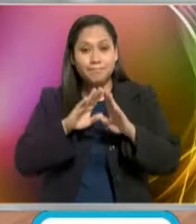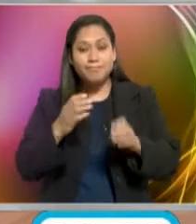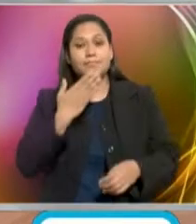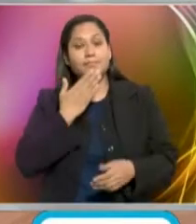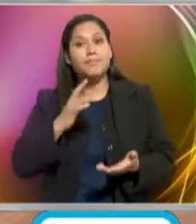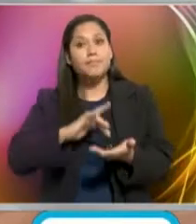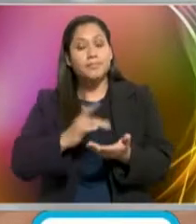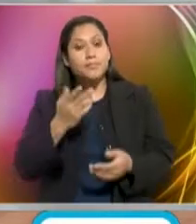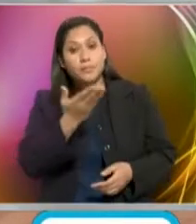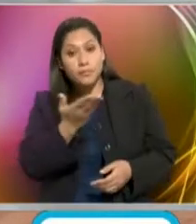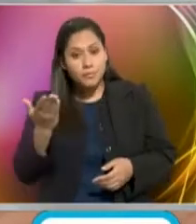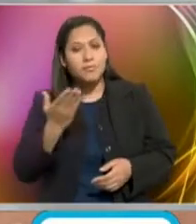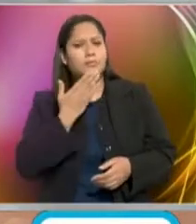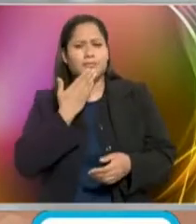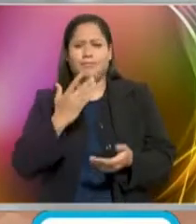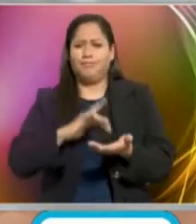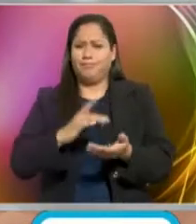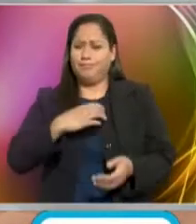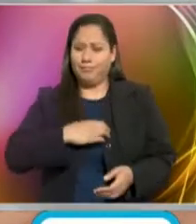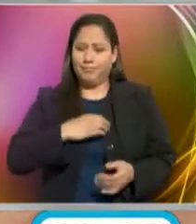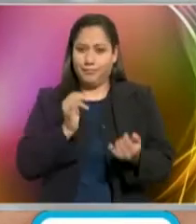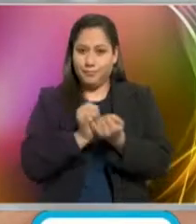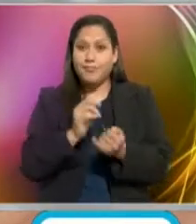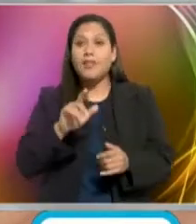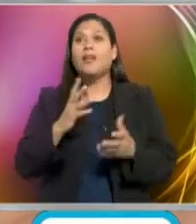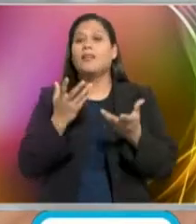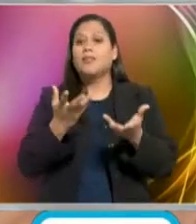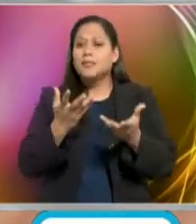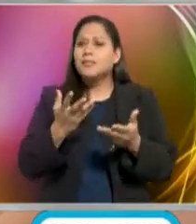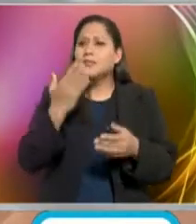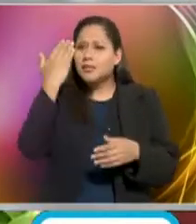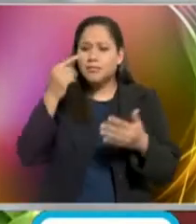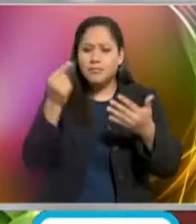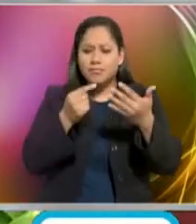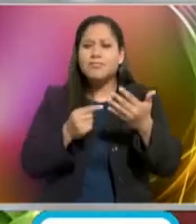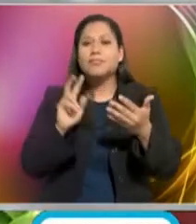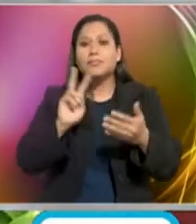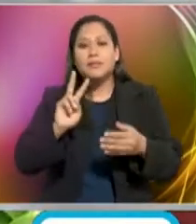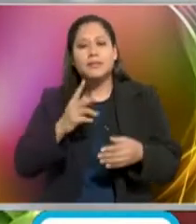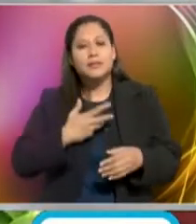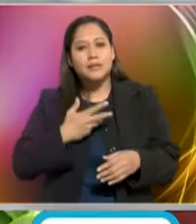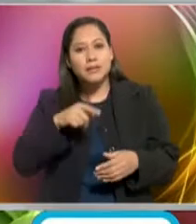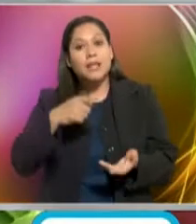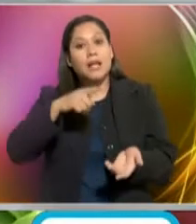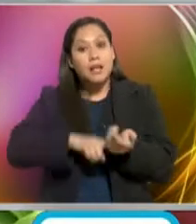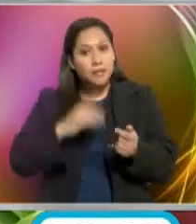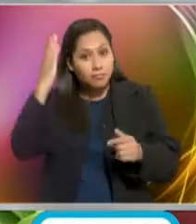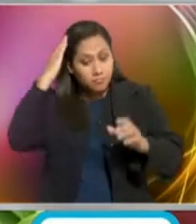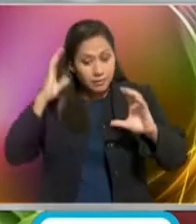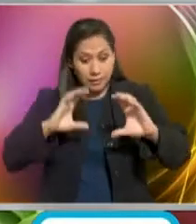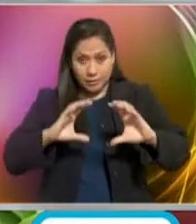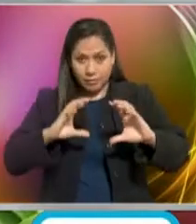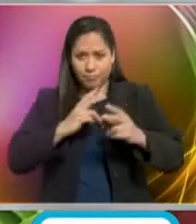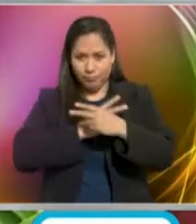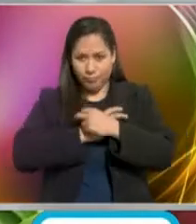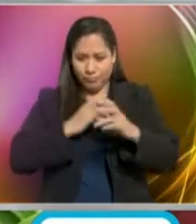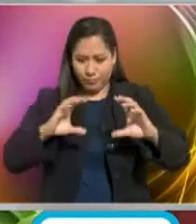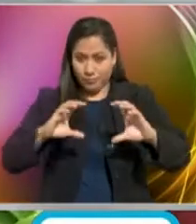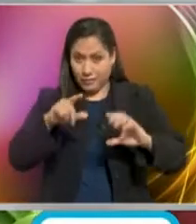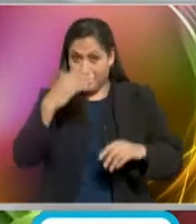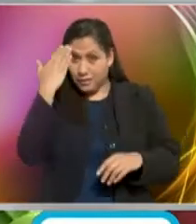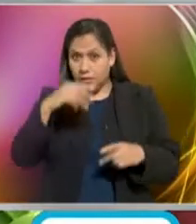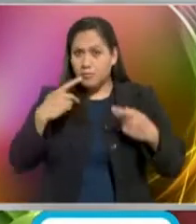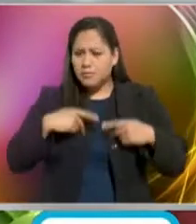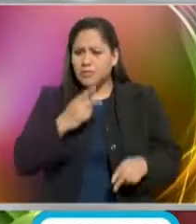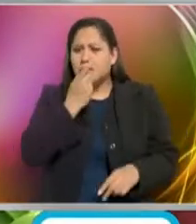Bien, gracias. ¿Ustedes? Muy bien. contento, sí. Ya deseosos de conocer estas propiedades que tiene la calabaza. Así es, porque muchas personas